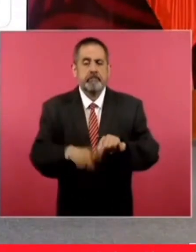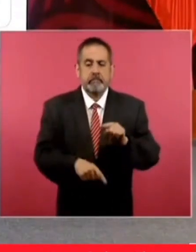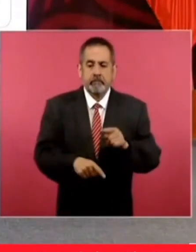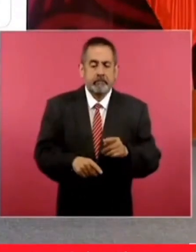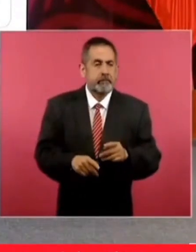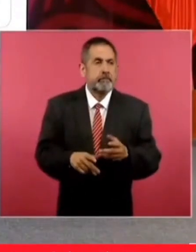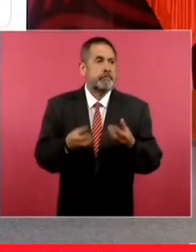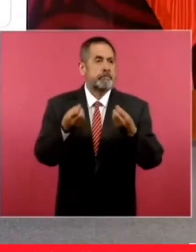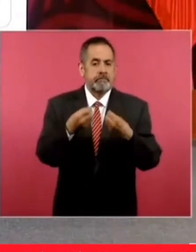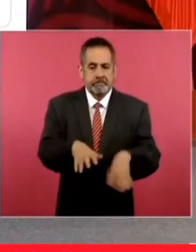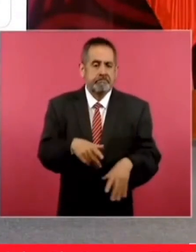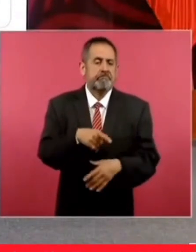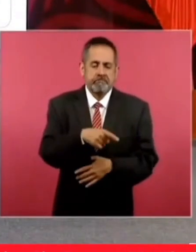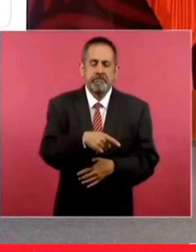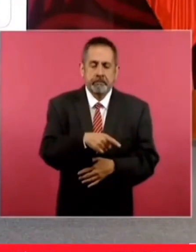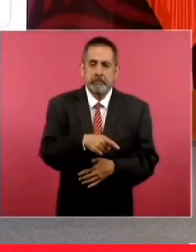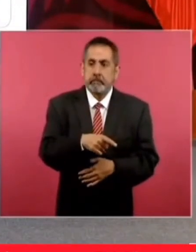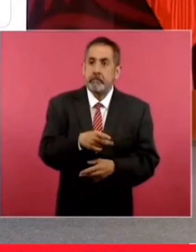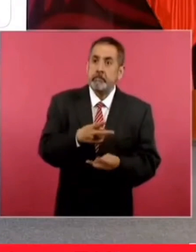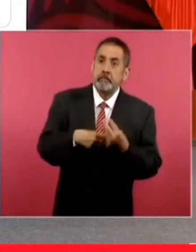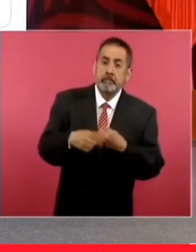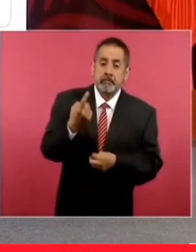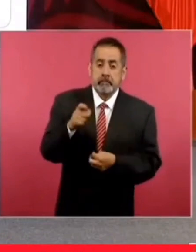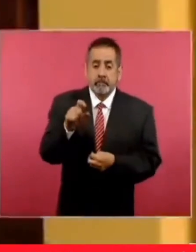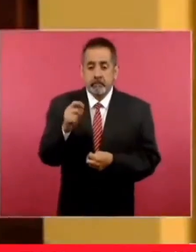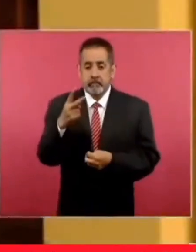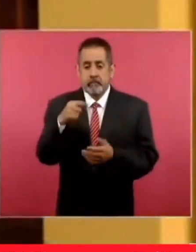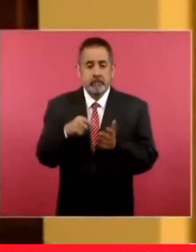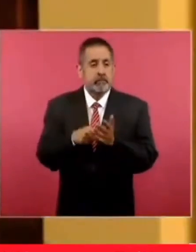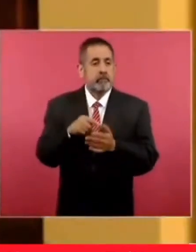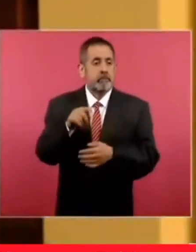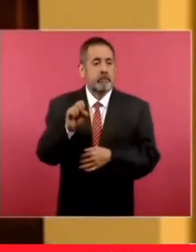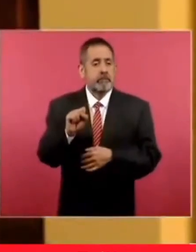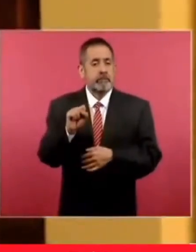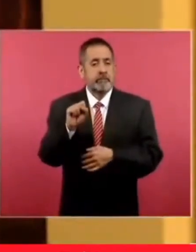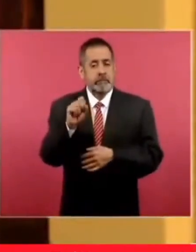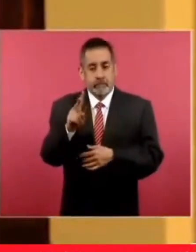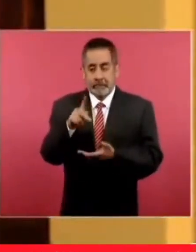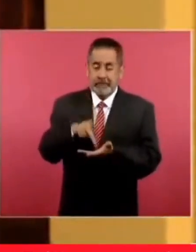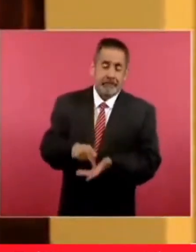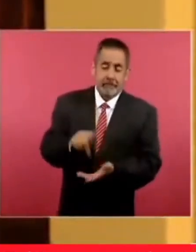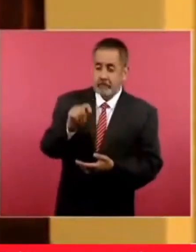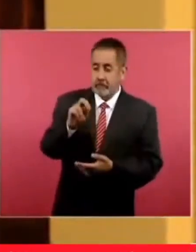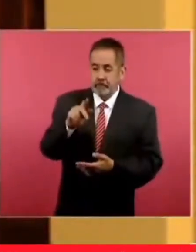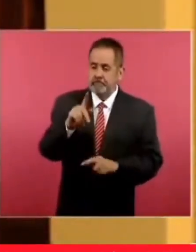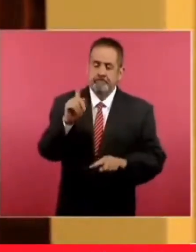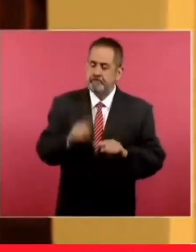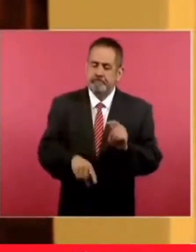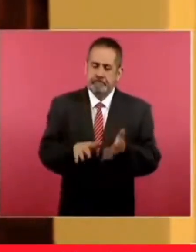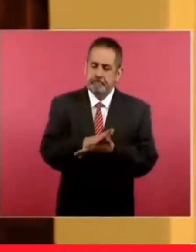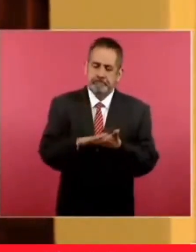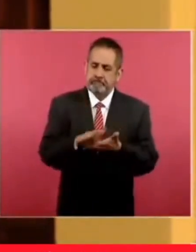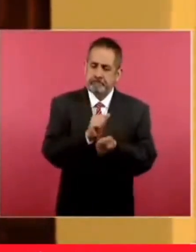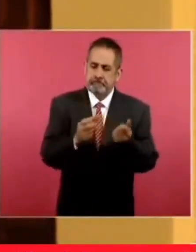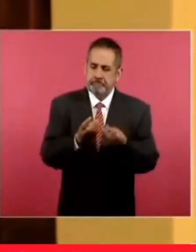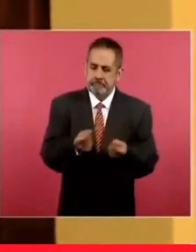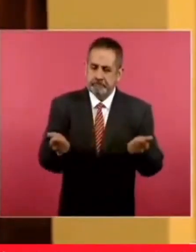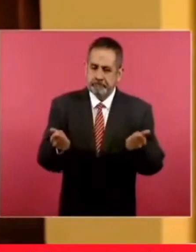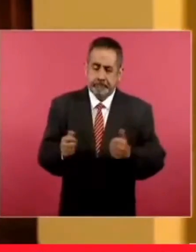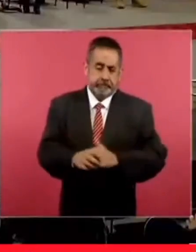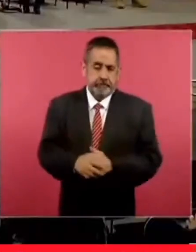que se pudieran producir ciento veintidós punto sesenta y dos toneladas de metanfetaminas